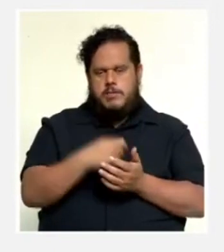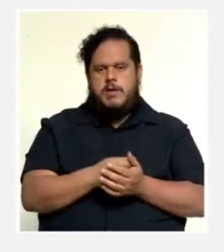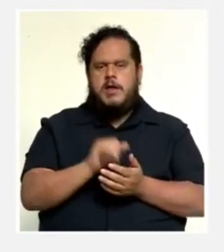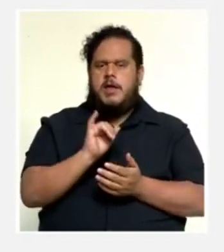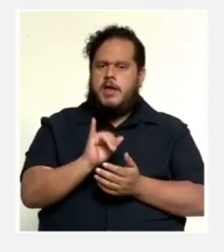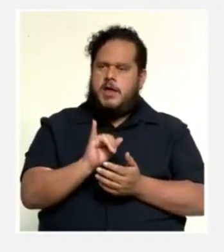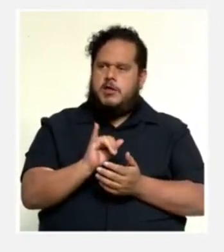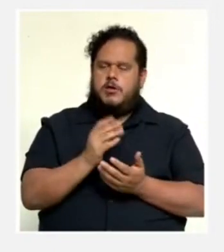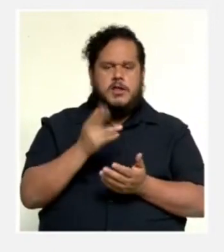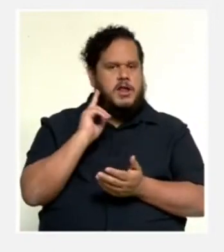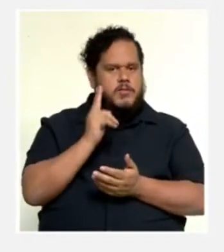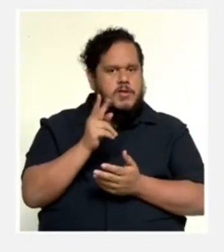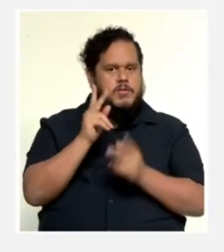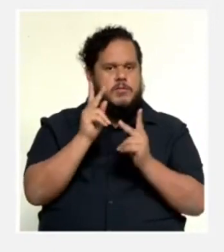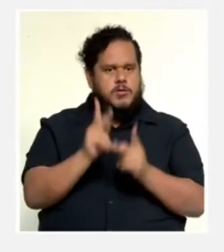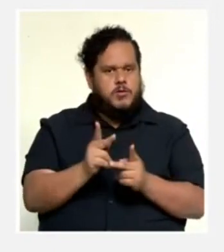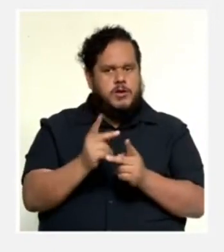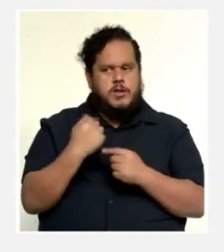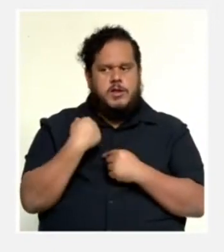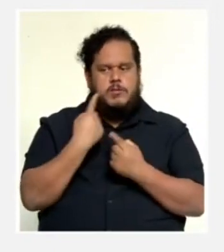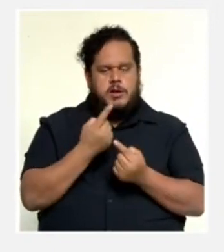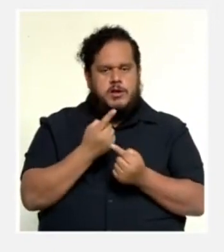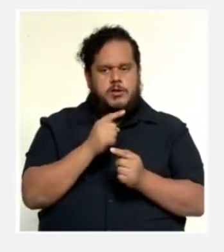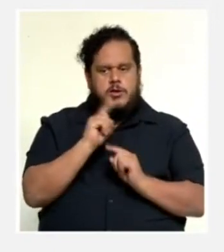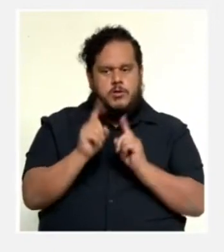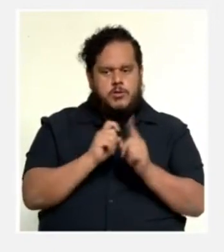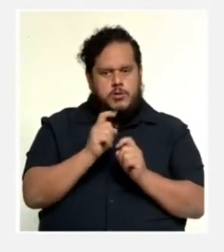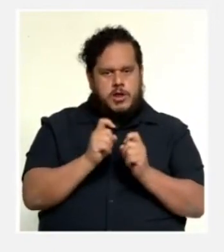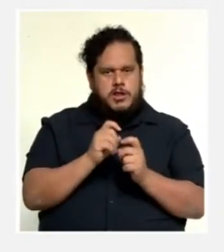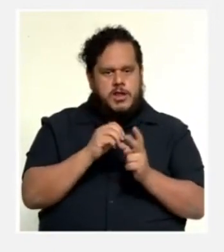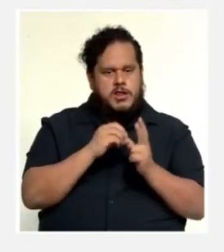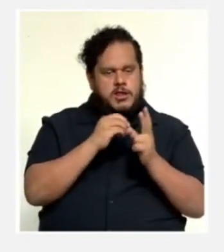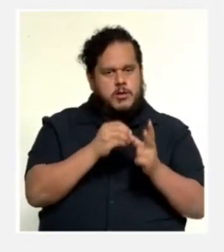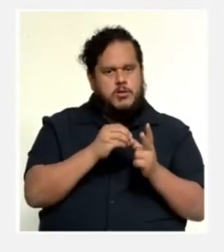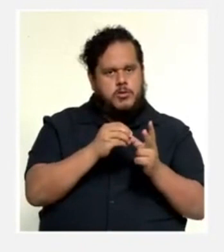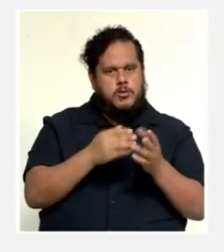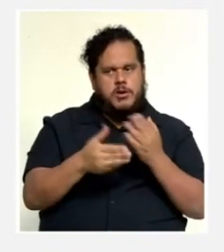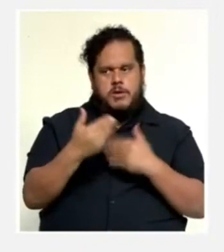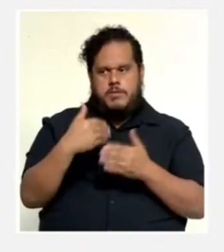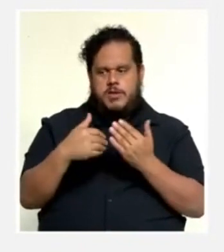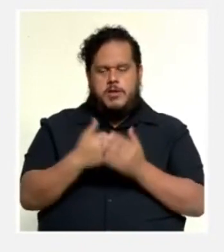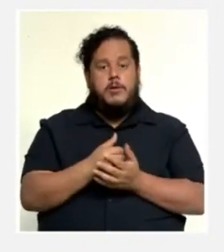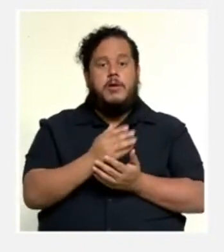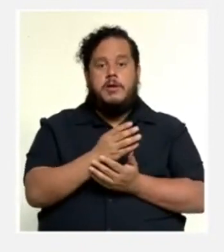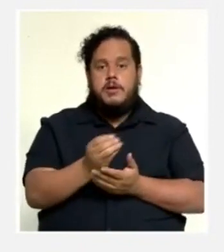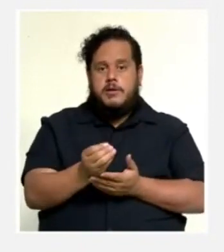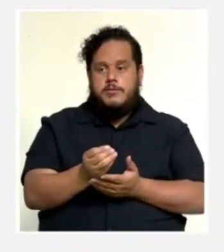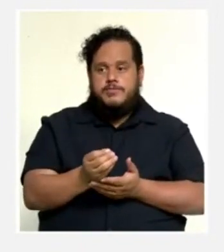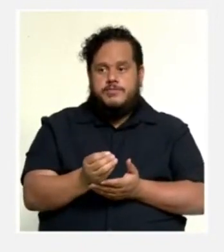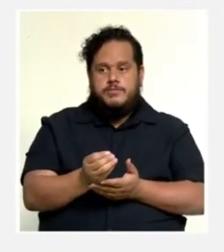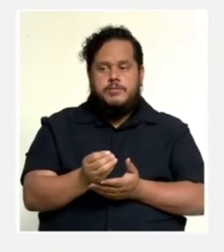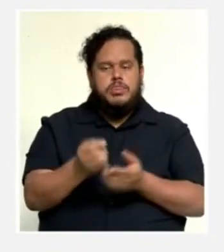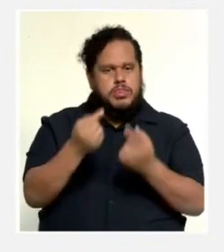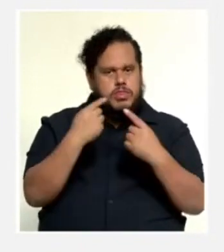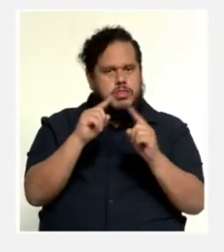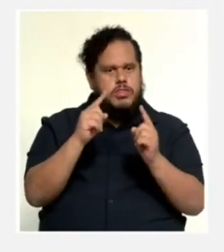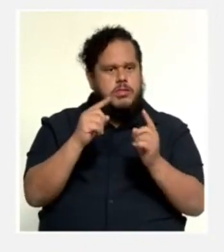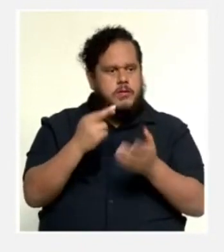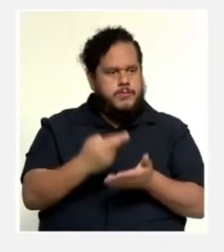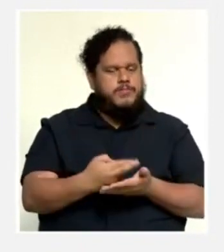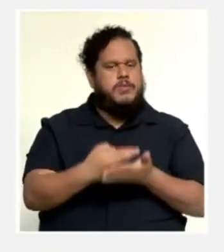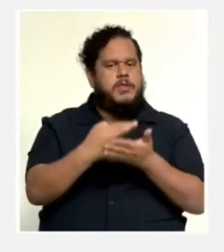Esto es, las mismas personas que han venido siendo consultadas desde octubre pasado, y se han logrado